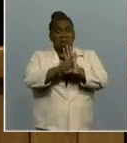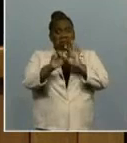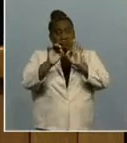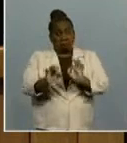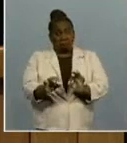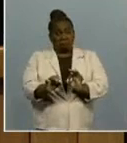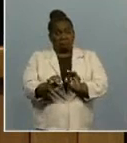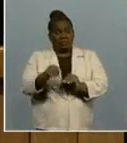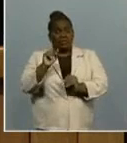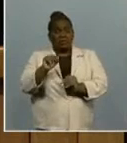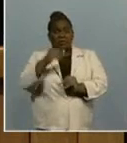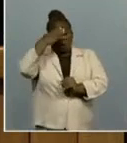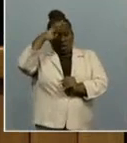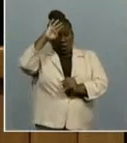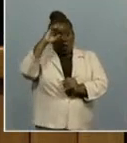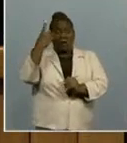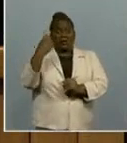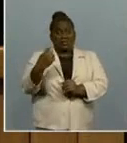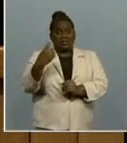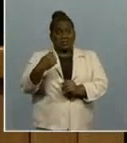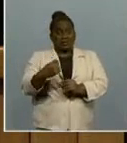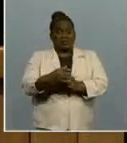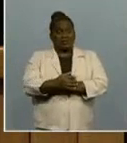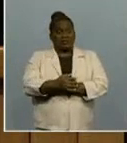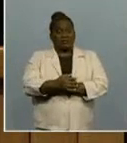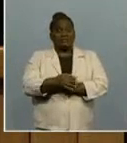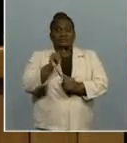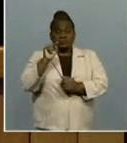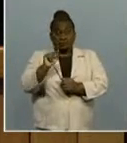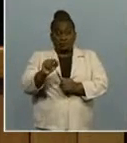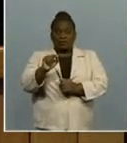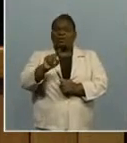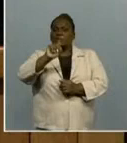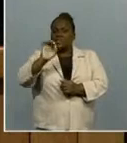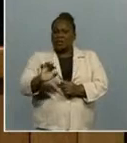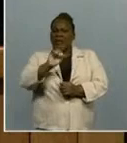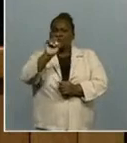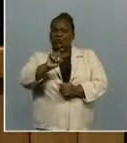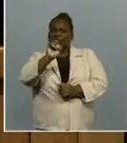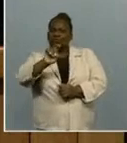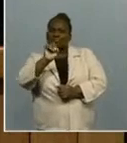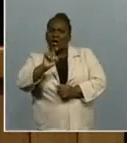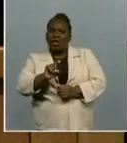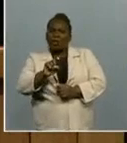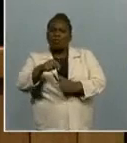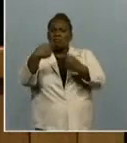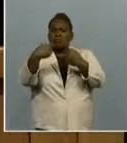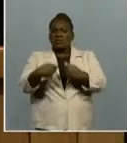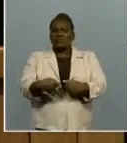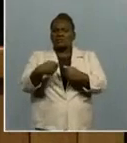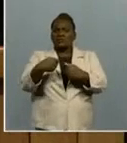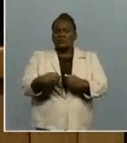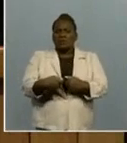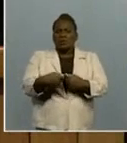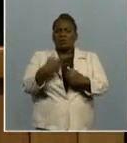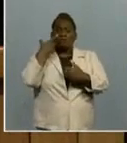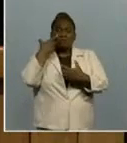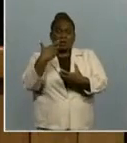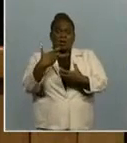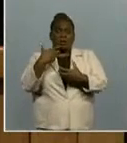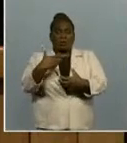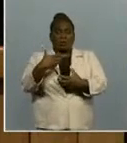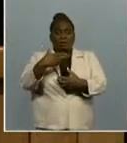y porque cuba lo necesita será consultado sobre las decisiones estratégicas de mayor peso